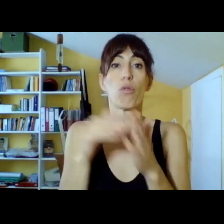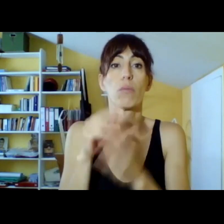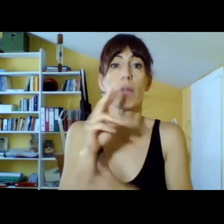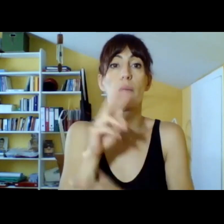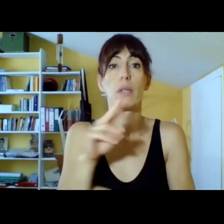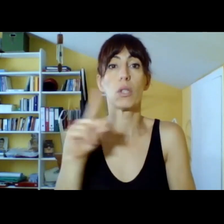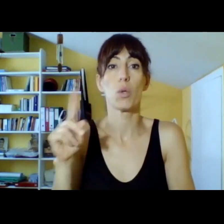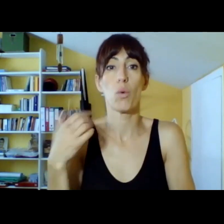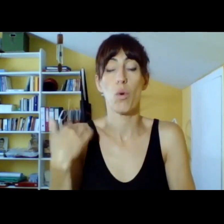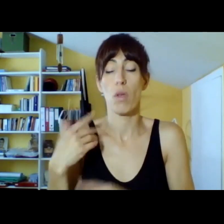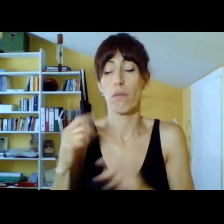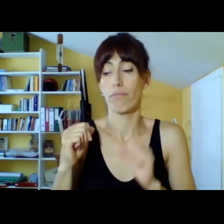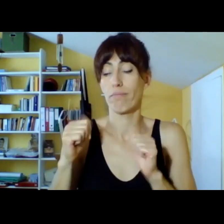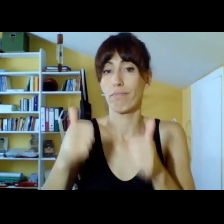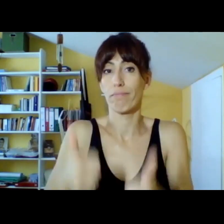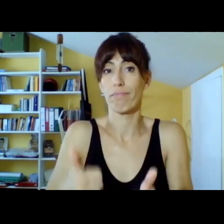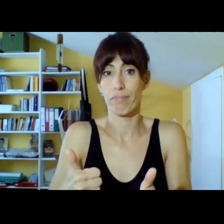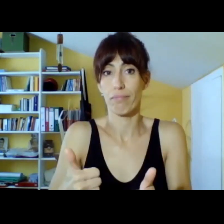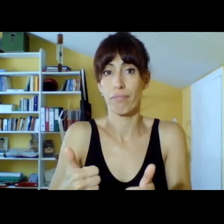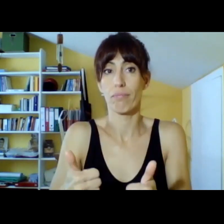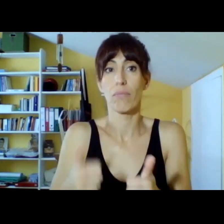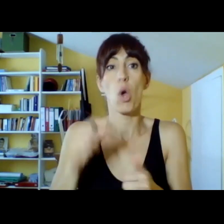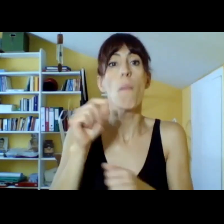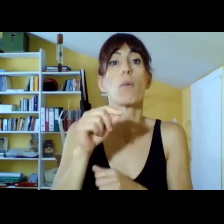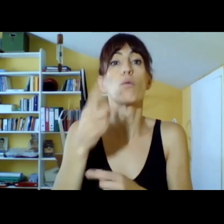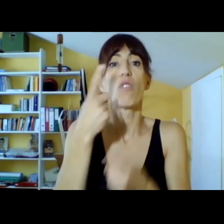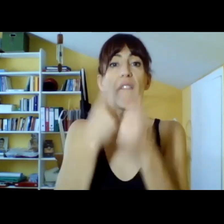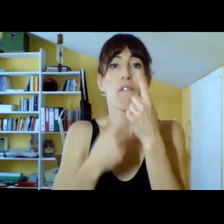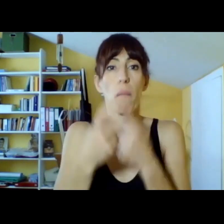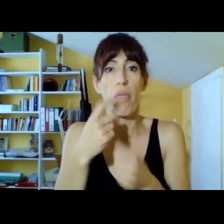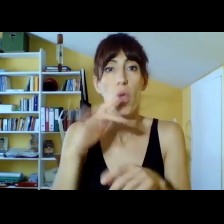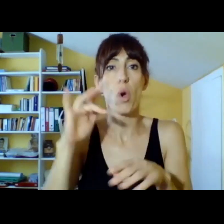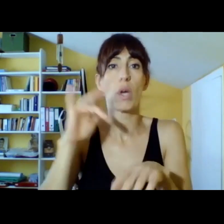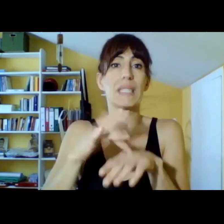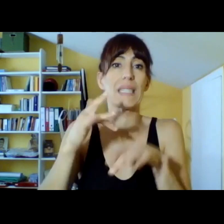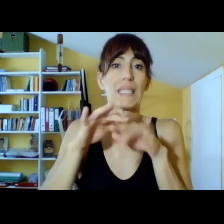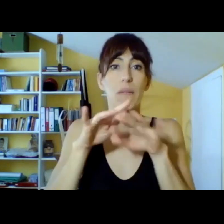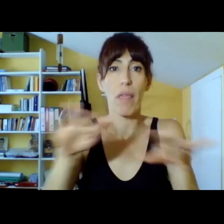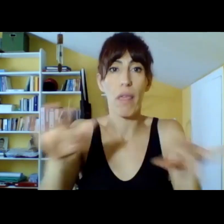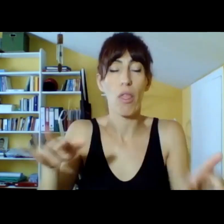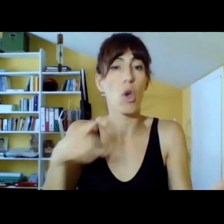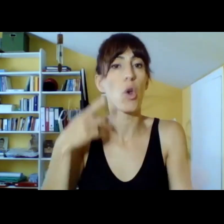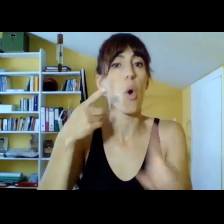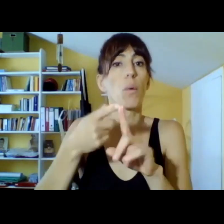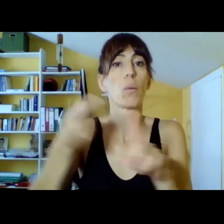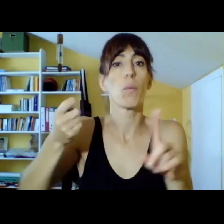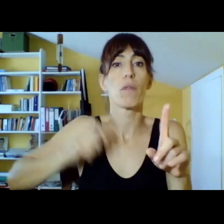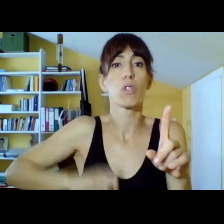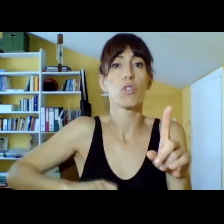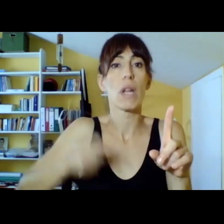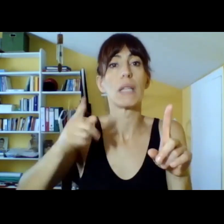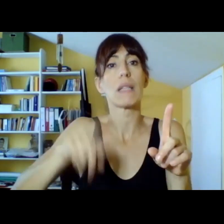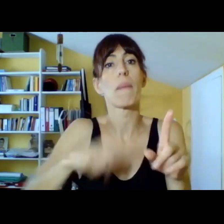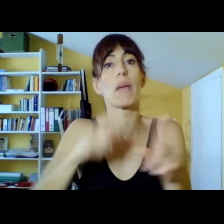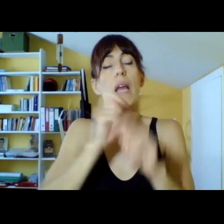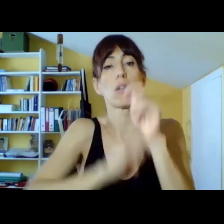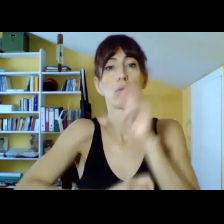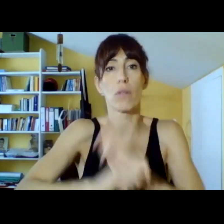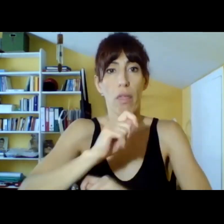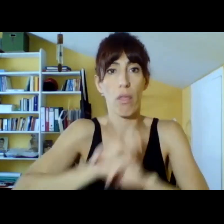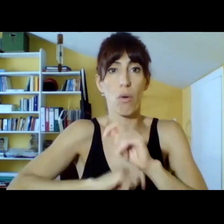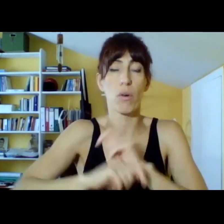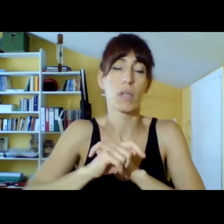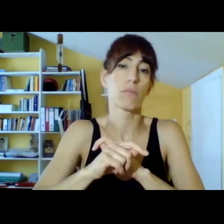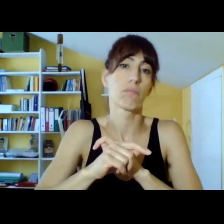en marcha los puntos de información y sensibilización para profesionales y también para asociaciones y agentes de